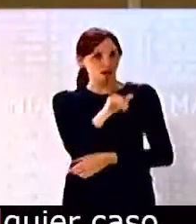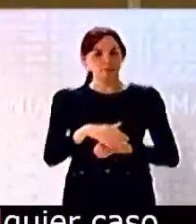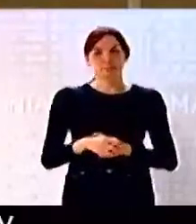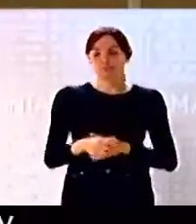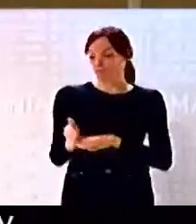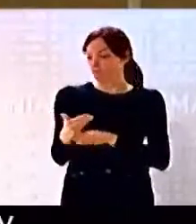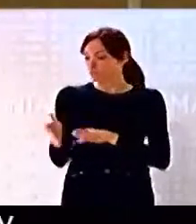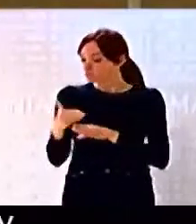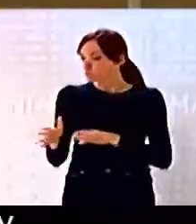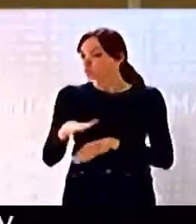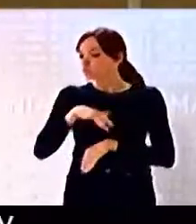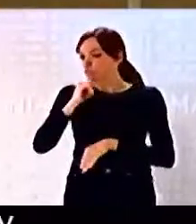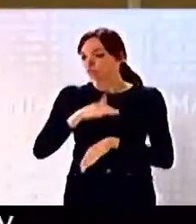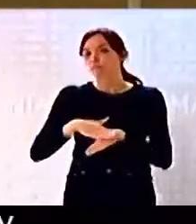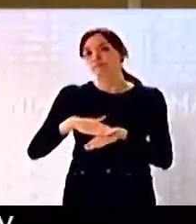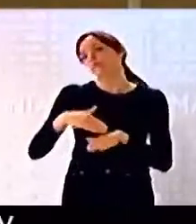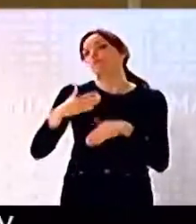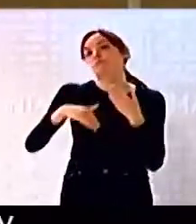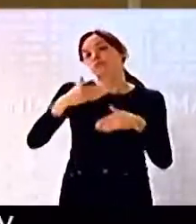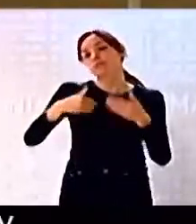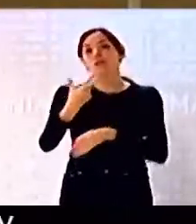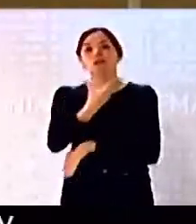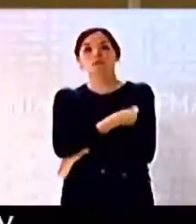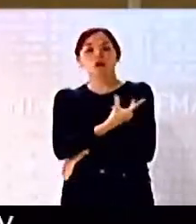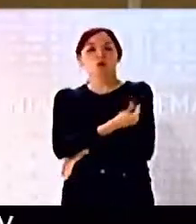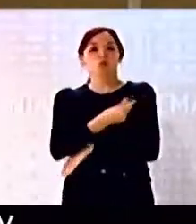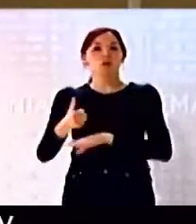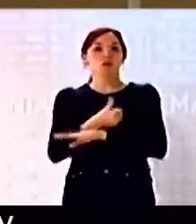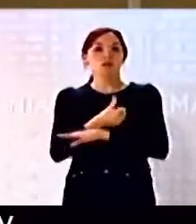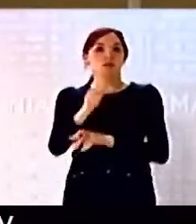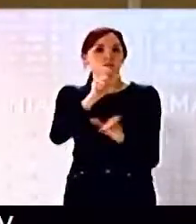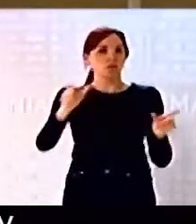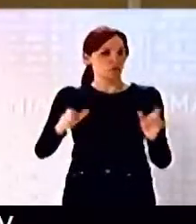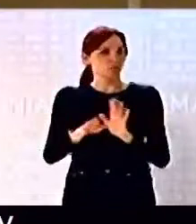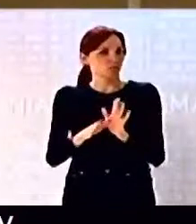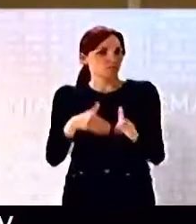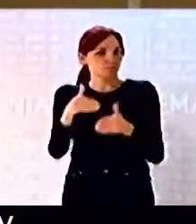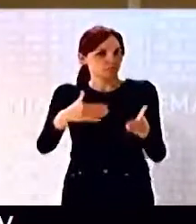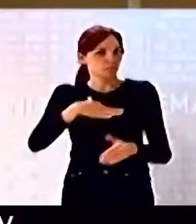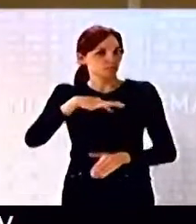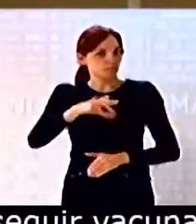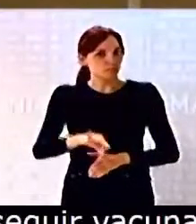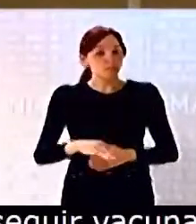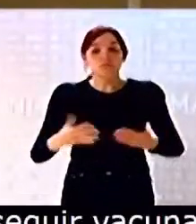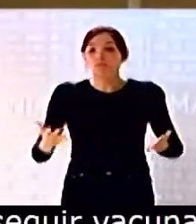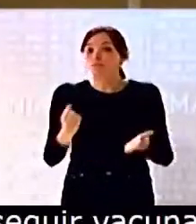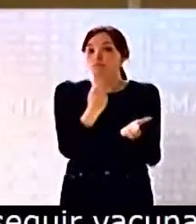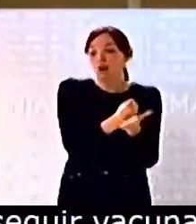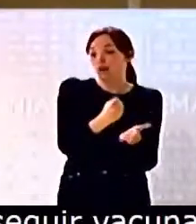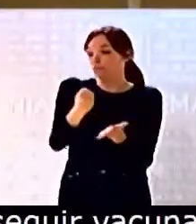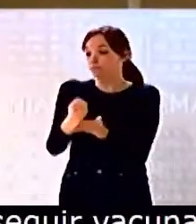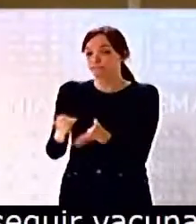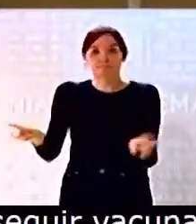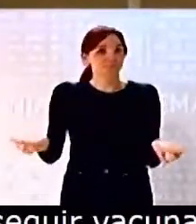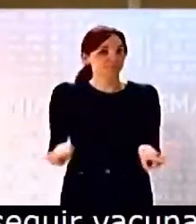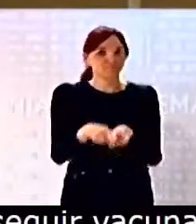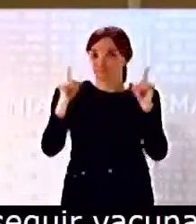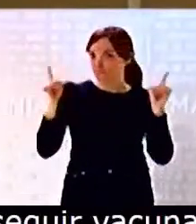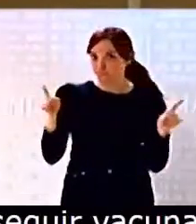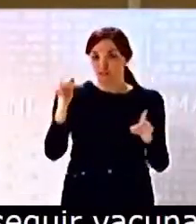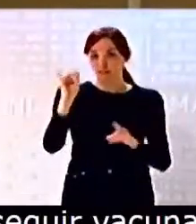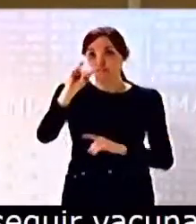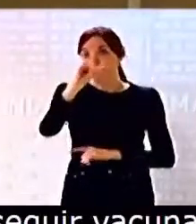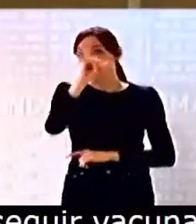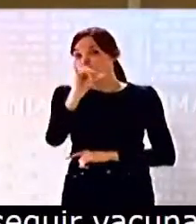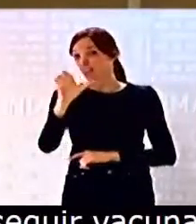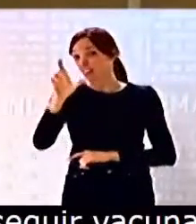suficientes para seguir vacunando a la población. Con lo cual, sea con Janssen o sea con Pfizer, que será